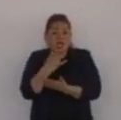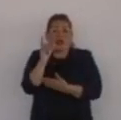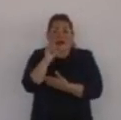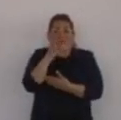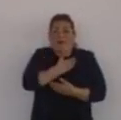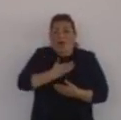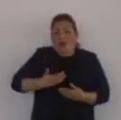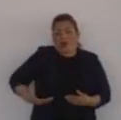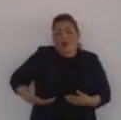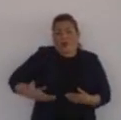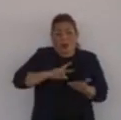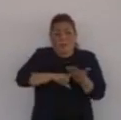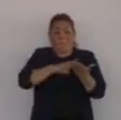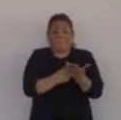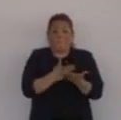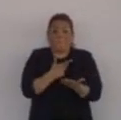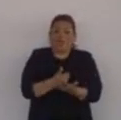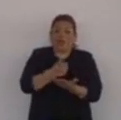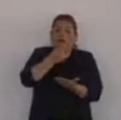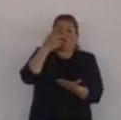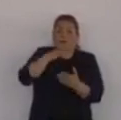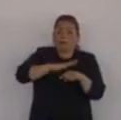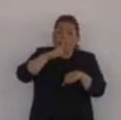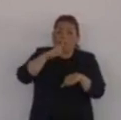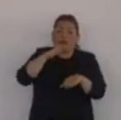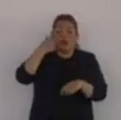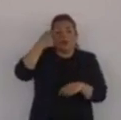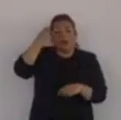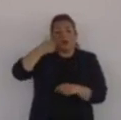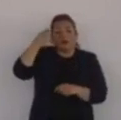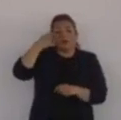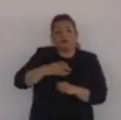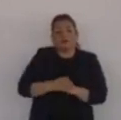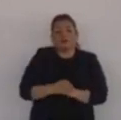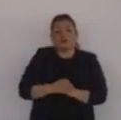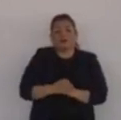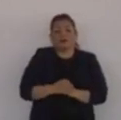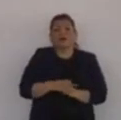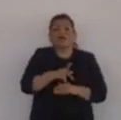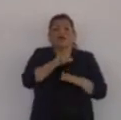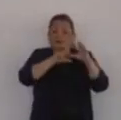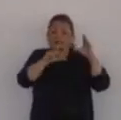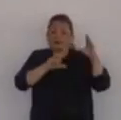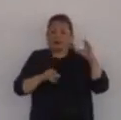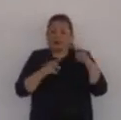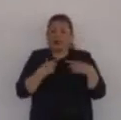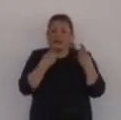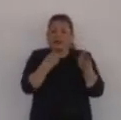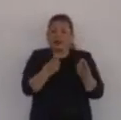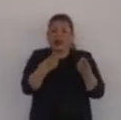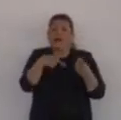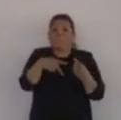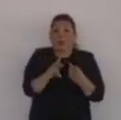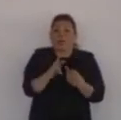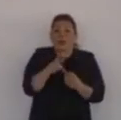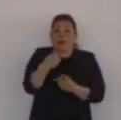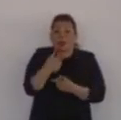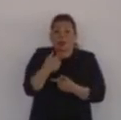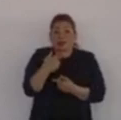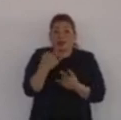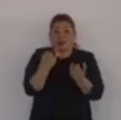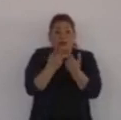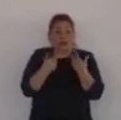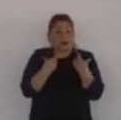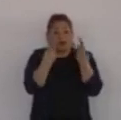gobierno, duplicó el monto de la pensión que se daba a nivel nacional, pero también se le entregó